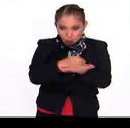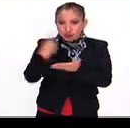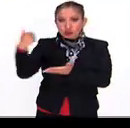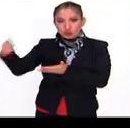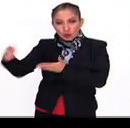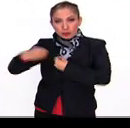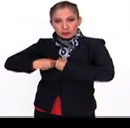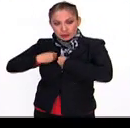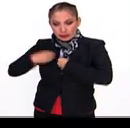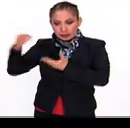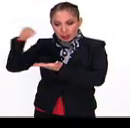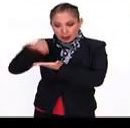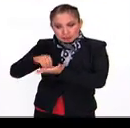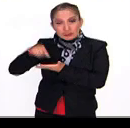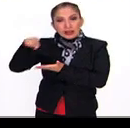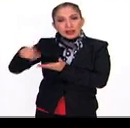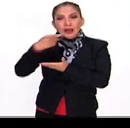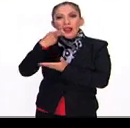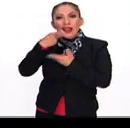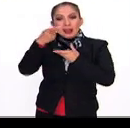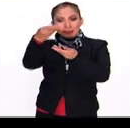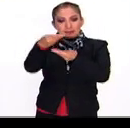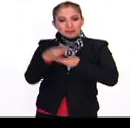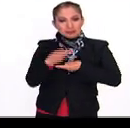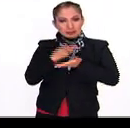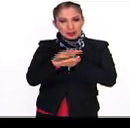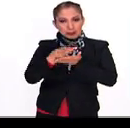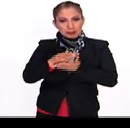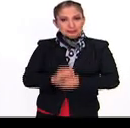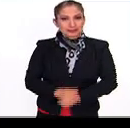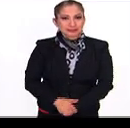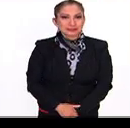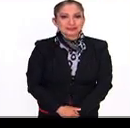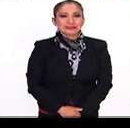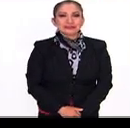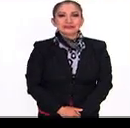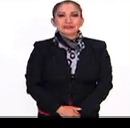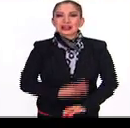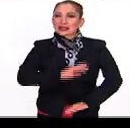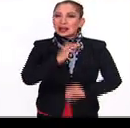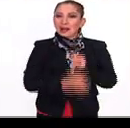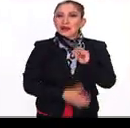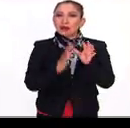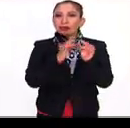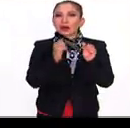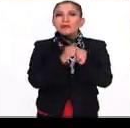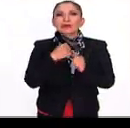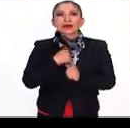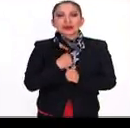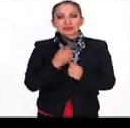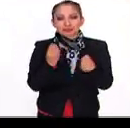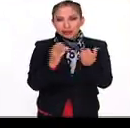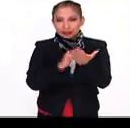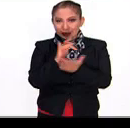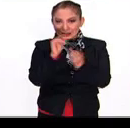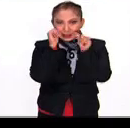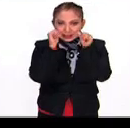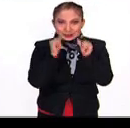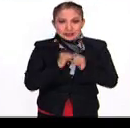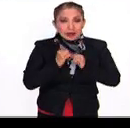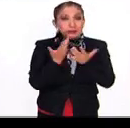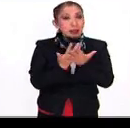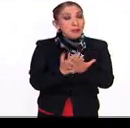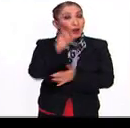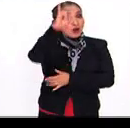autobiografía y su discurso al recibir el honoris causa. Llegamos al final de Cuenta Conmigo. Les agradecemos su atención